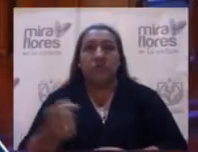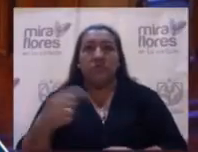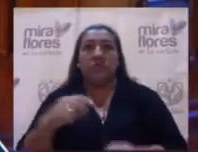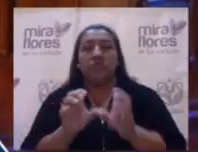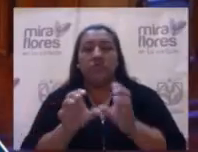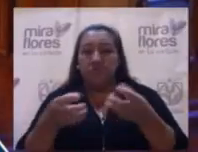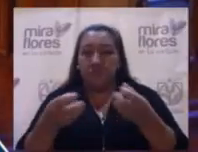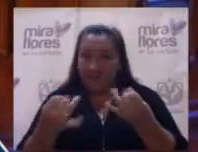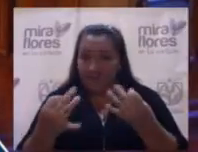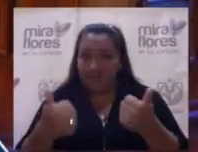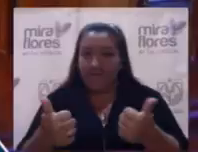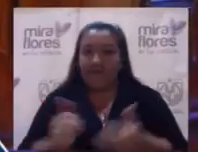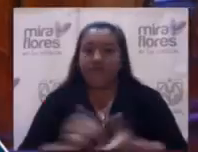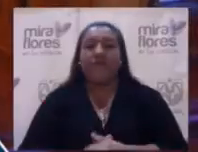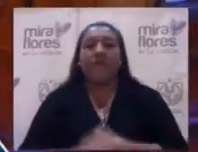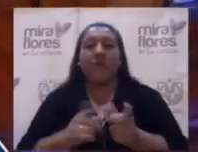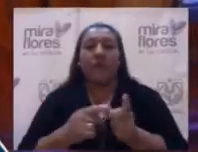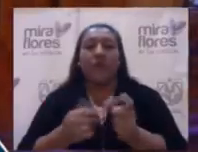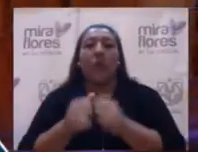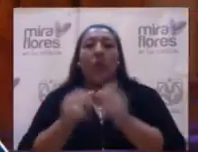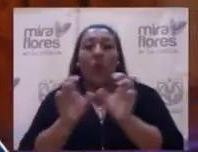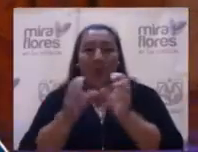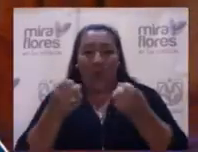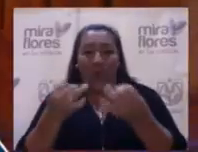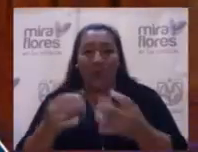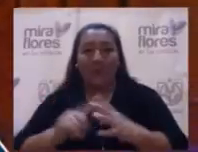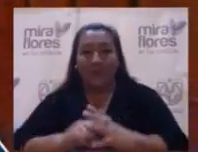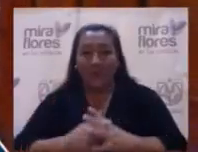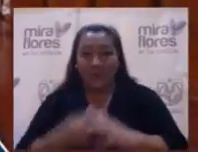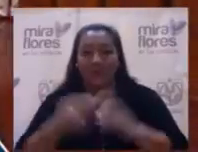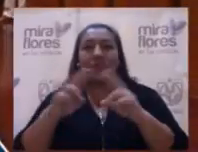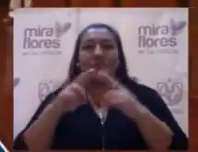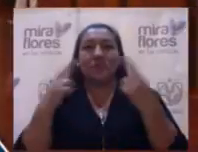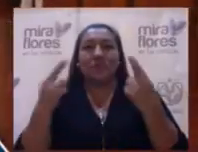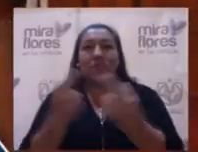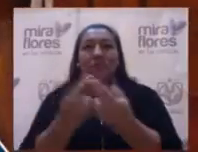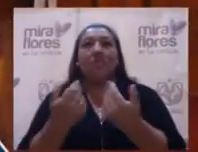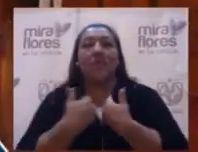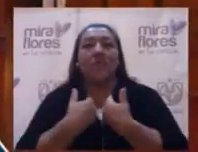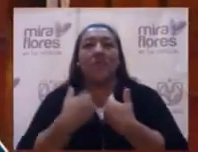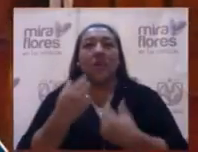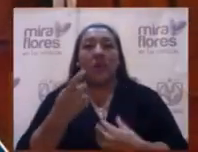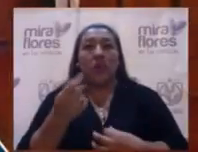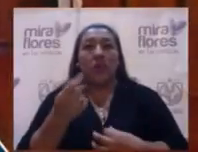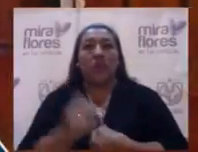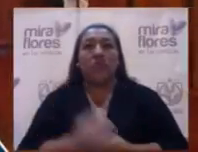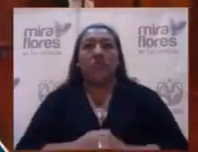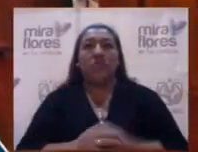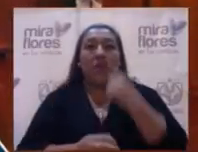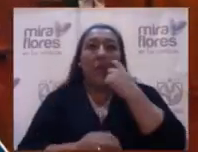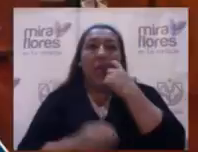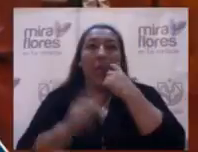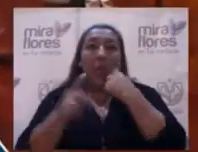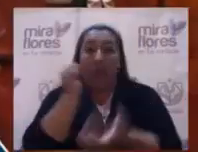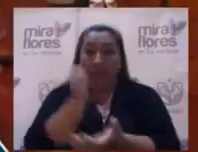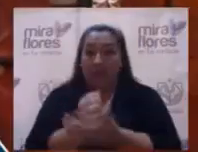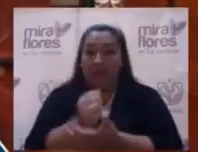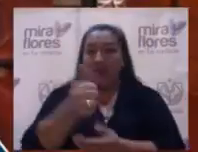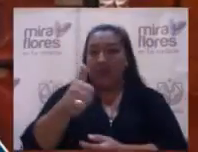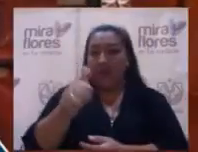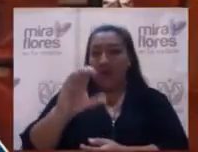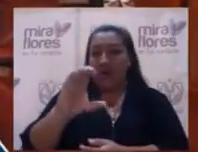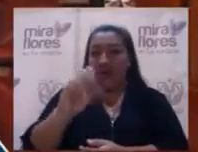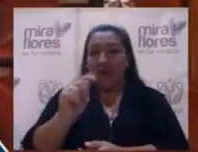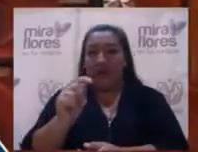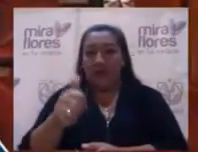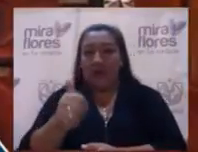alcalde. Muy bien, con el quórum reglamentario damos por instalada la sesión y tenemos una aprobación de un acta